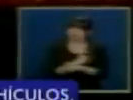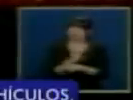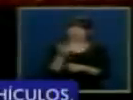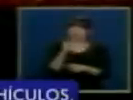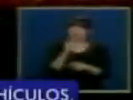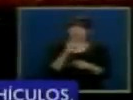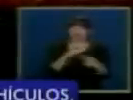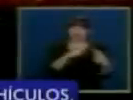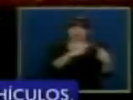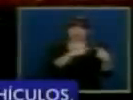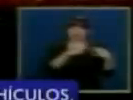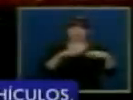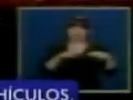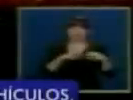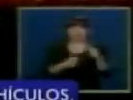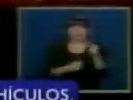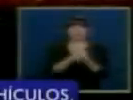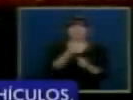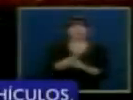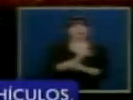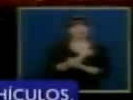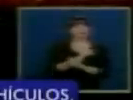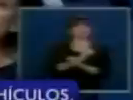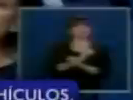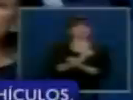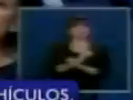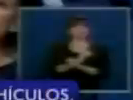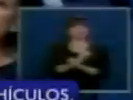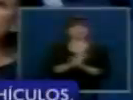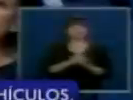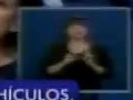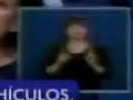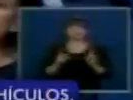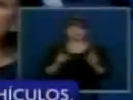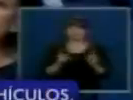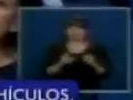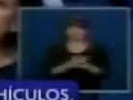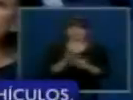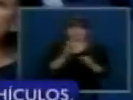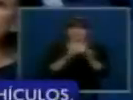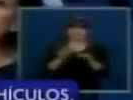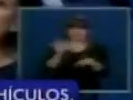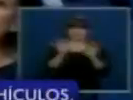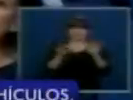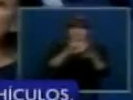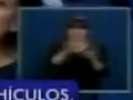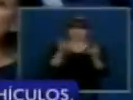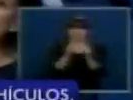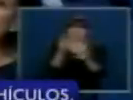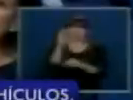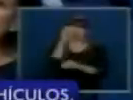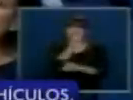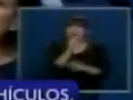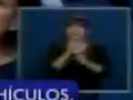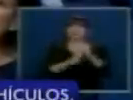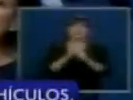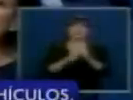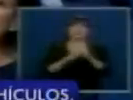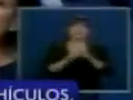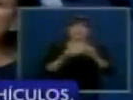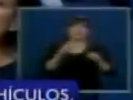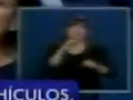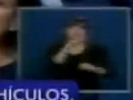autores actuaron con mayor sigilo. Empero, basta con estos hallazgos para advertir que el problema de la corrupción y de